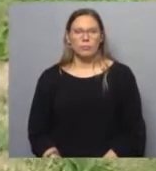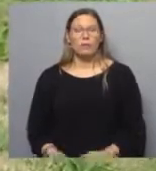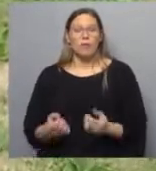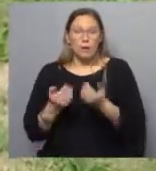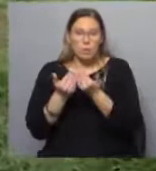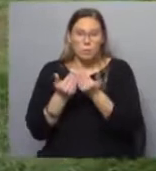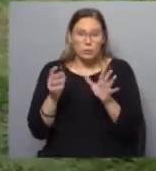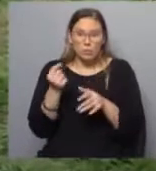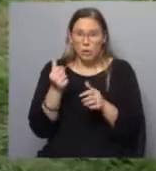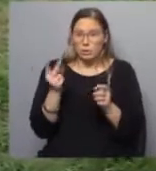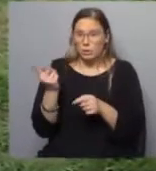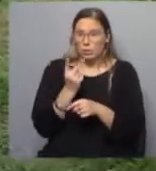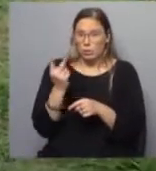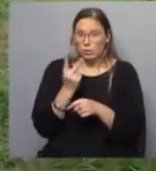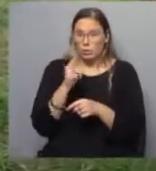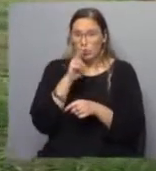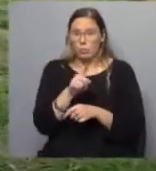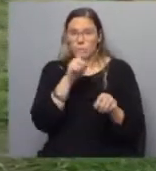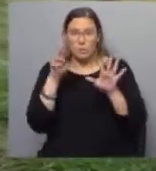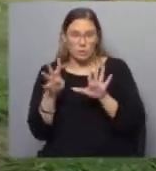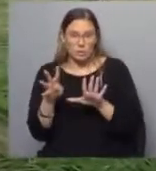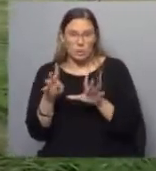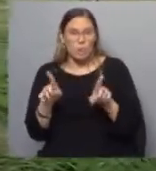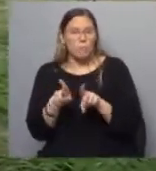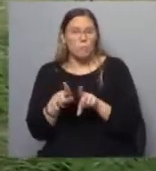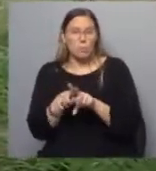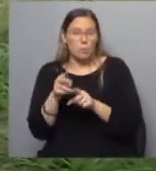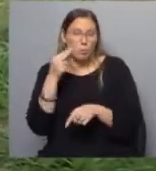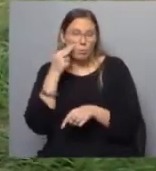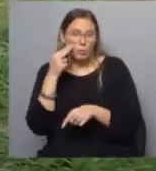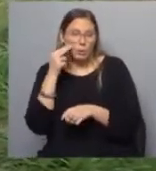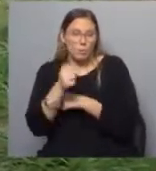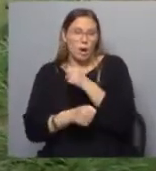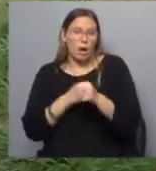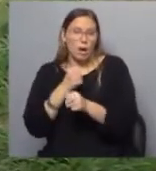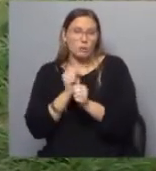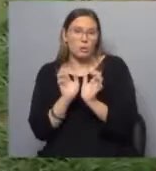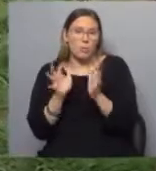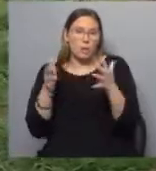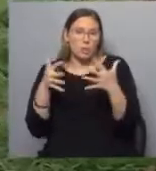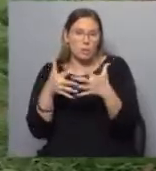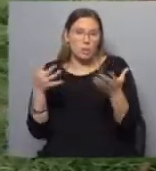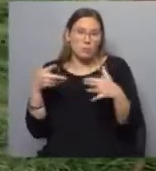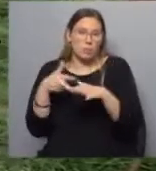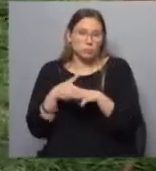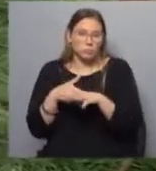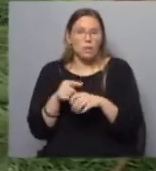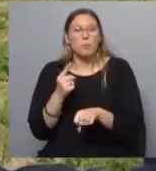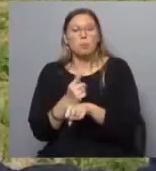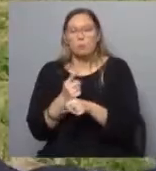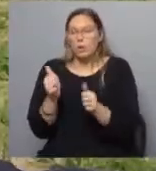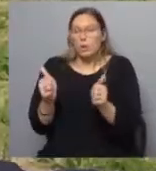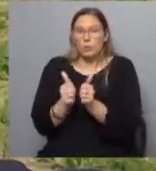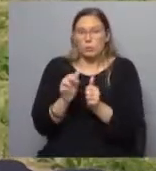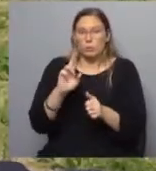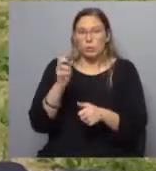Comenzamos casi junto con Andrea en 2019, con el mismo inconveniente también, el año de pandemia de por medio. Primero tiramos juntos en el round